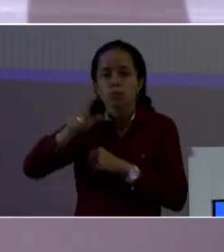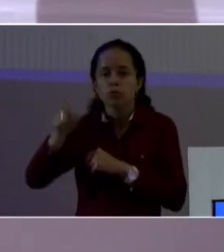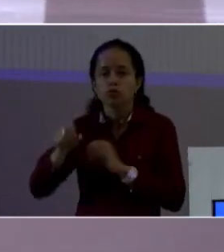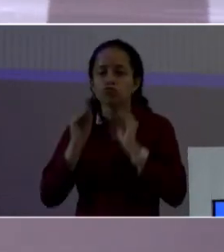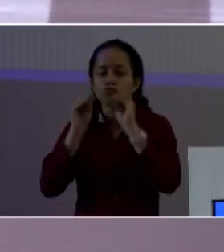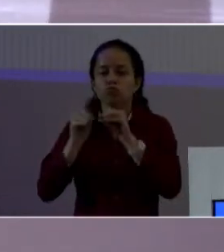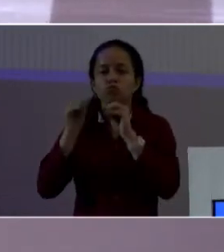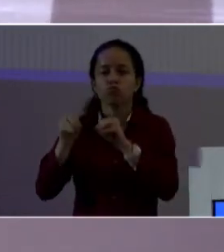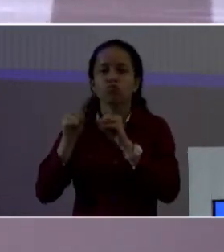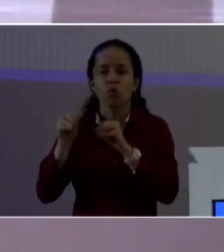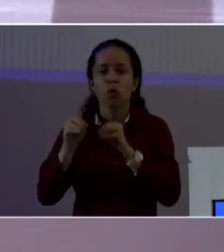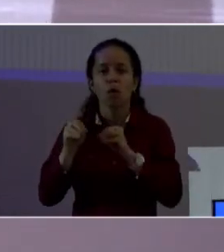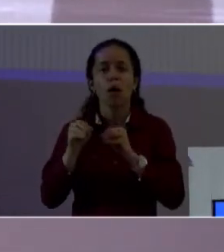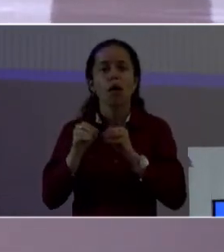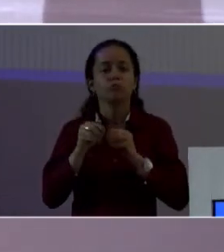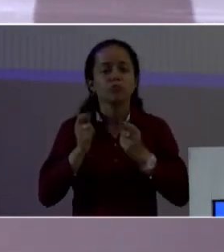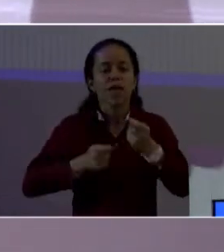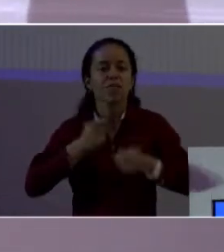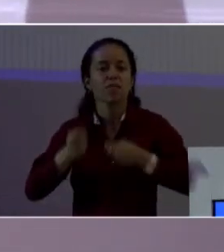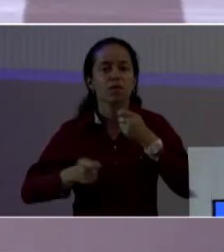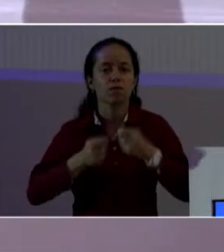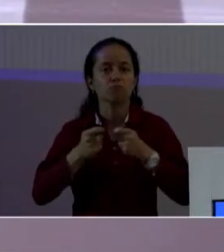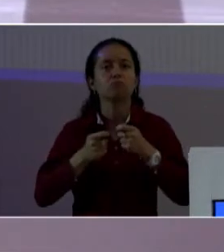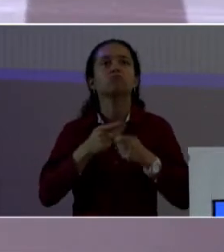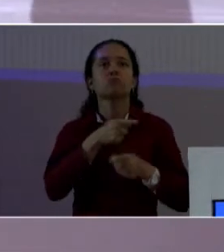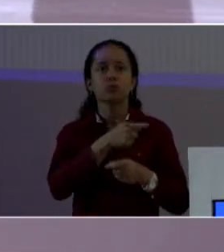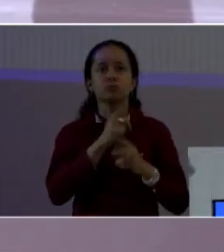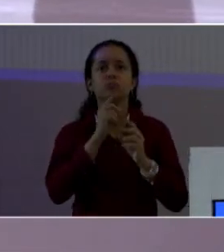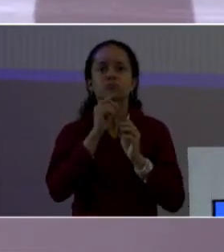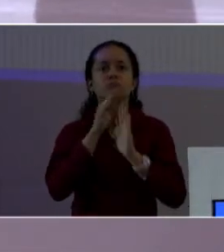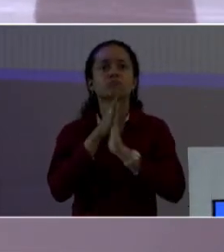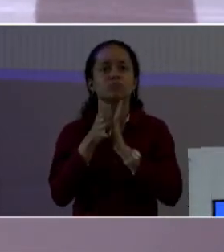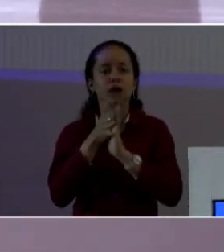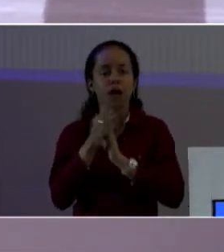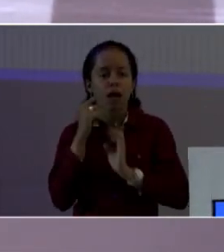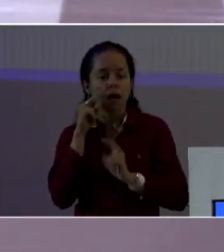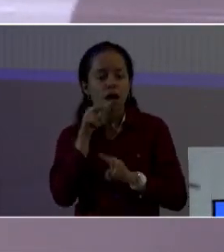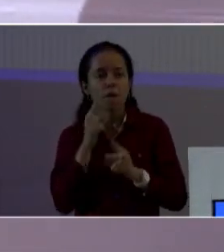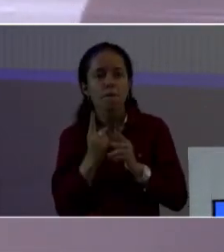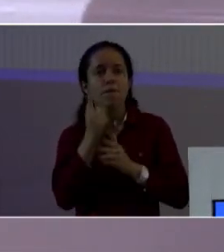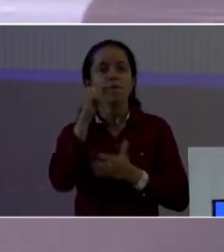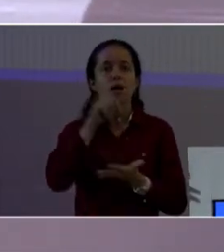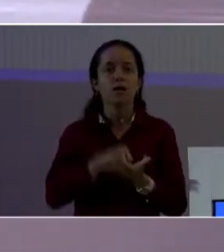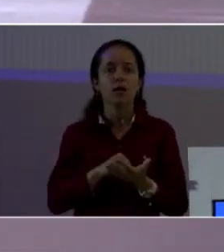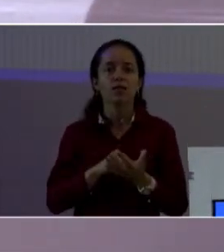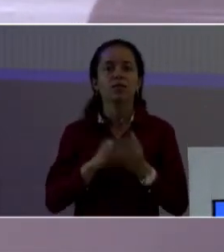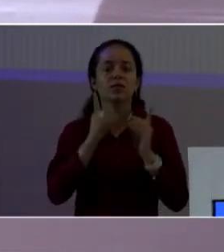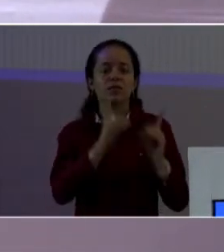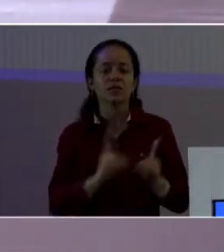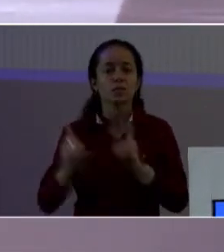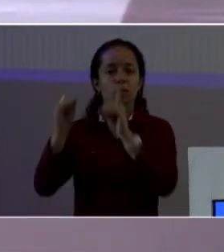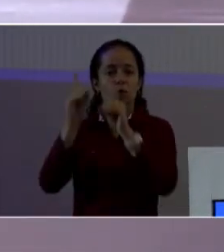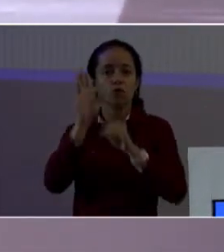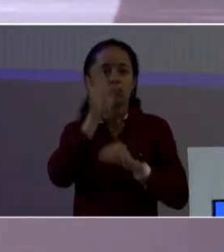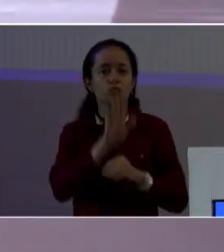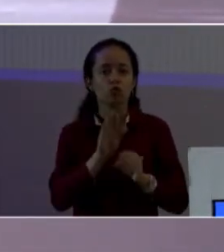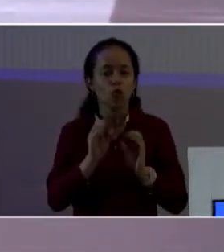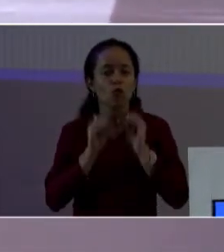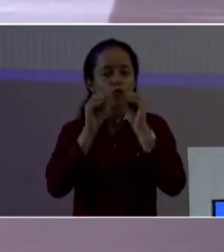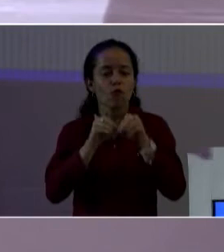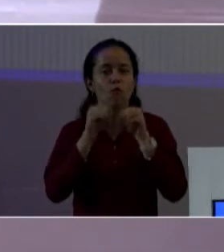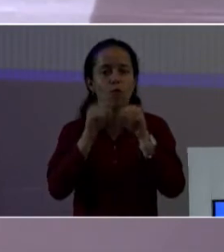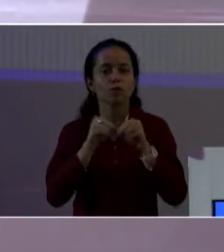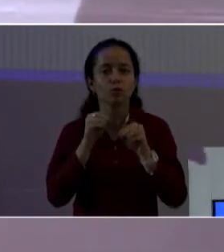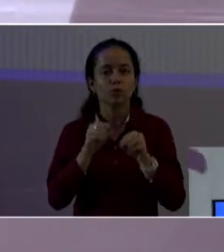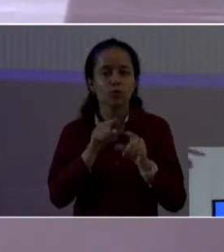en emprendimiento y acción de negocios, y les cuento algo, nos permitieron por primera vez hacer diplomado, que no es solo una formación